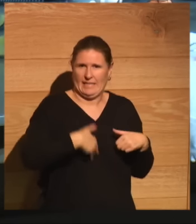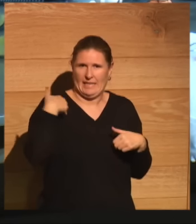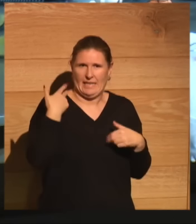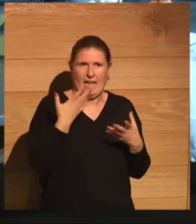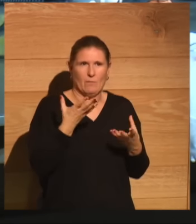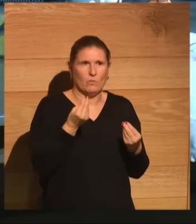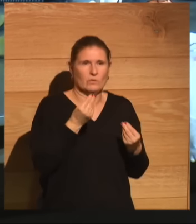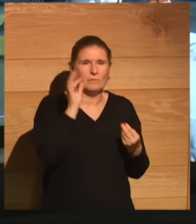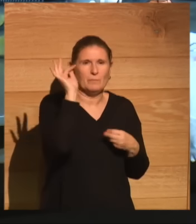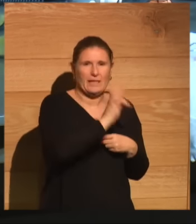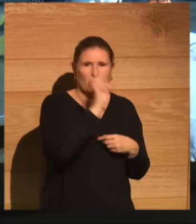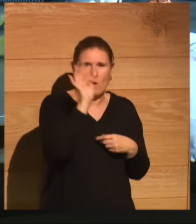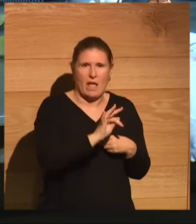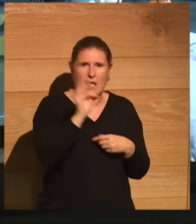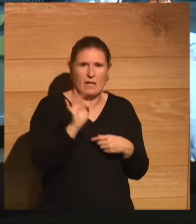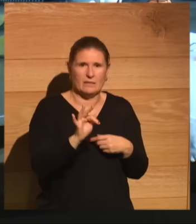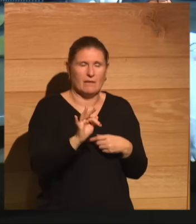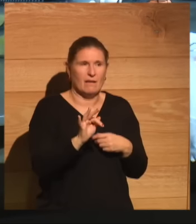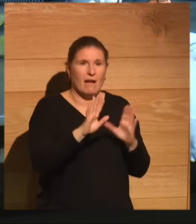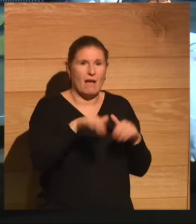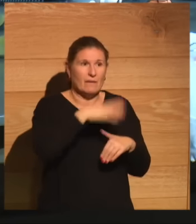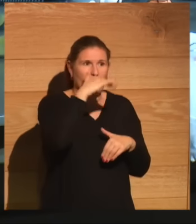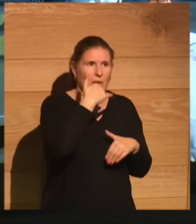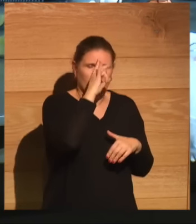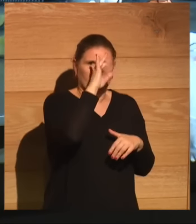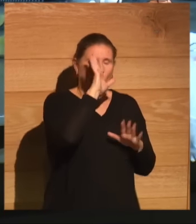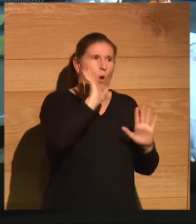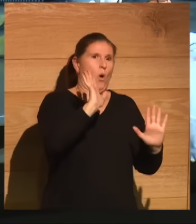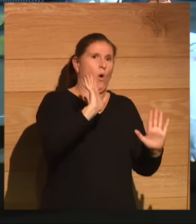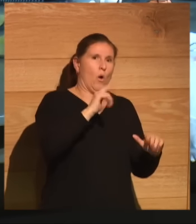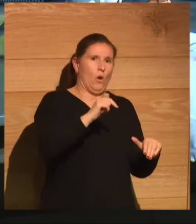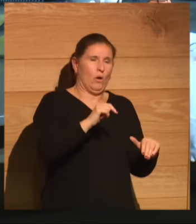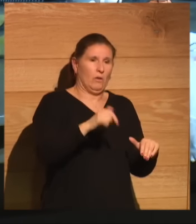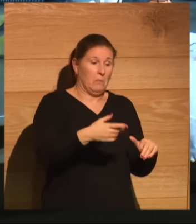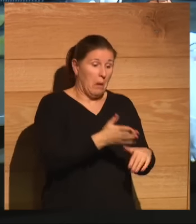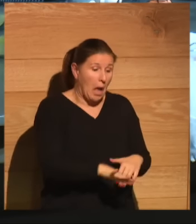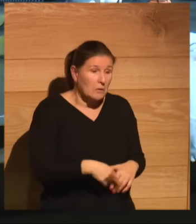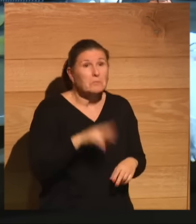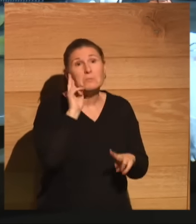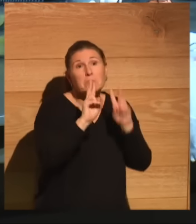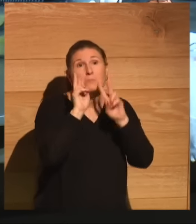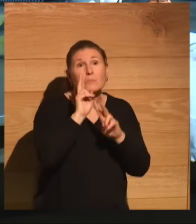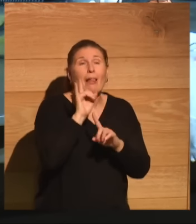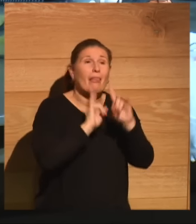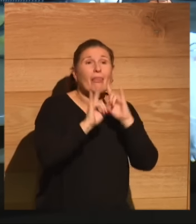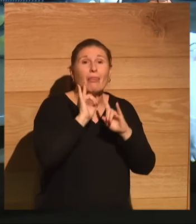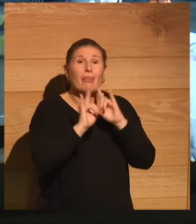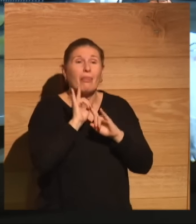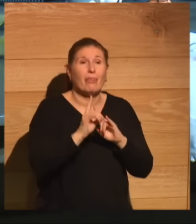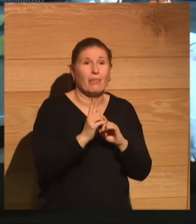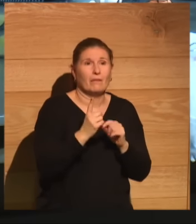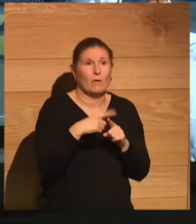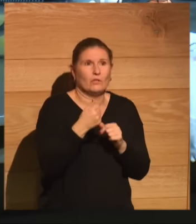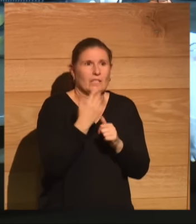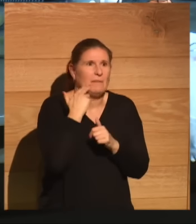En general, yo creo en muchas de las películas que son los padres los que se escandalizan por lo que está viendo el niño, mientras el niño está disfrutando muchísimo con cosas mucho